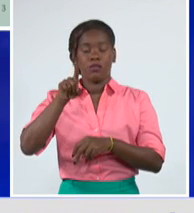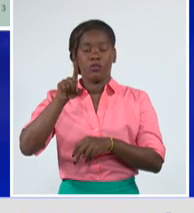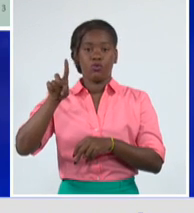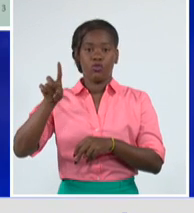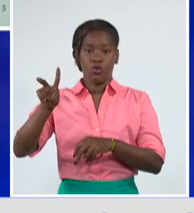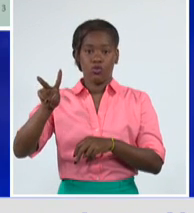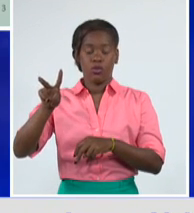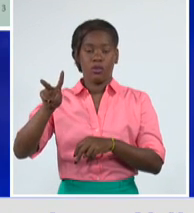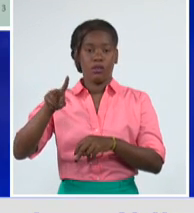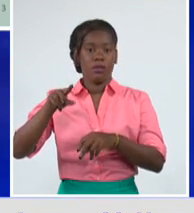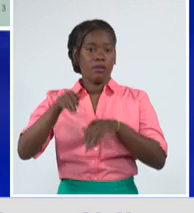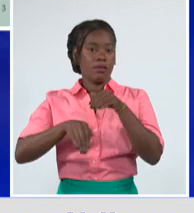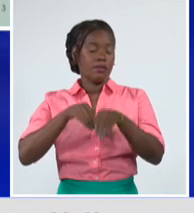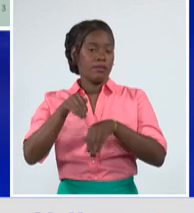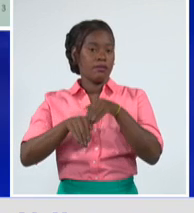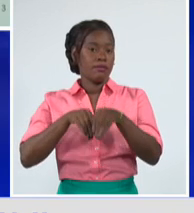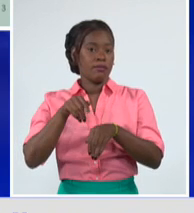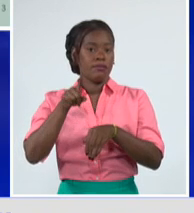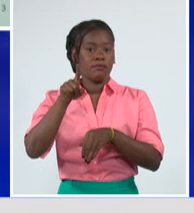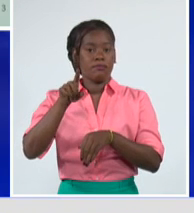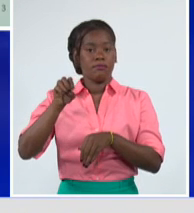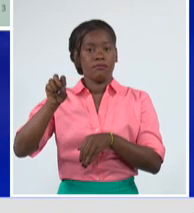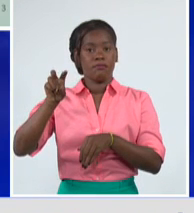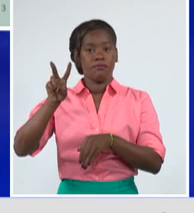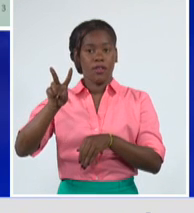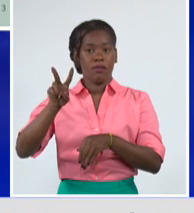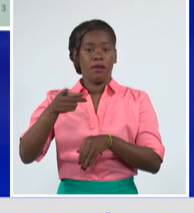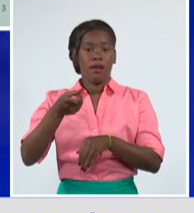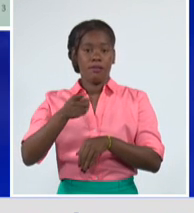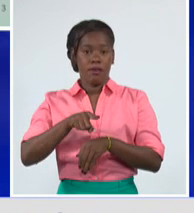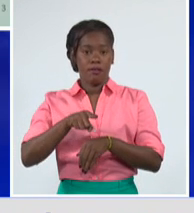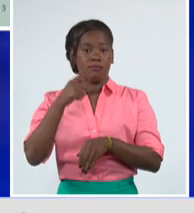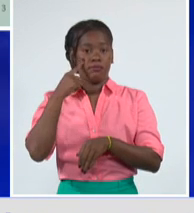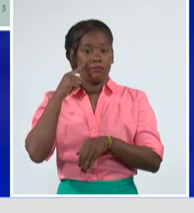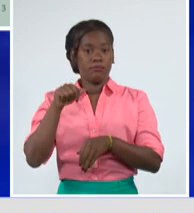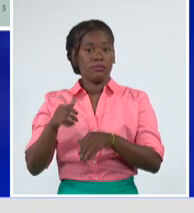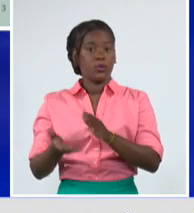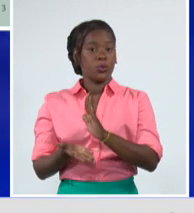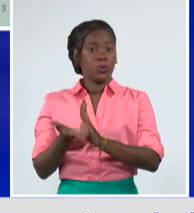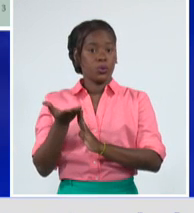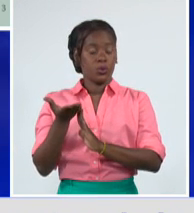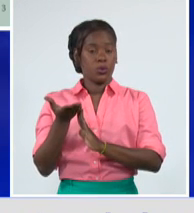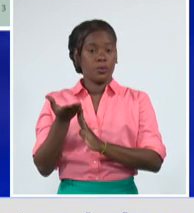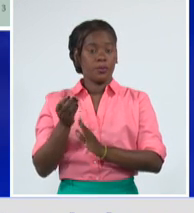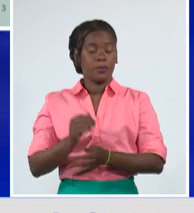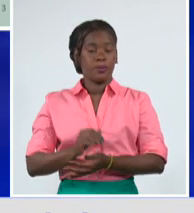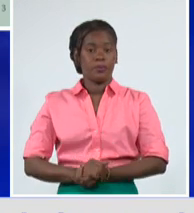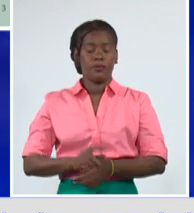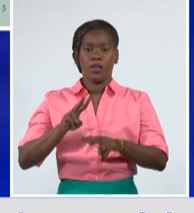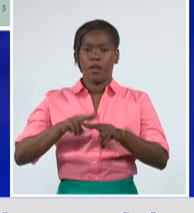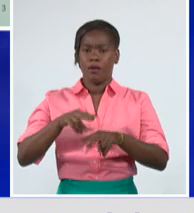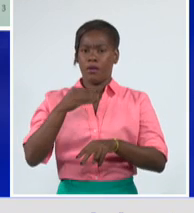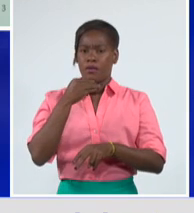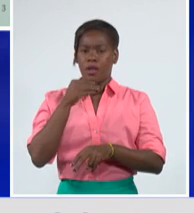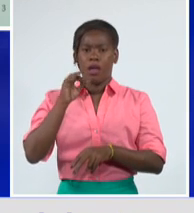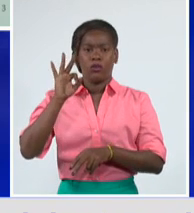pacientes autóctonos ayer, que son cifras bastante elevadas. No obstante, en Habana Vieja con